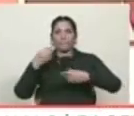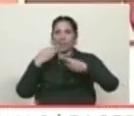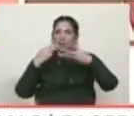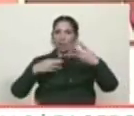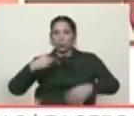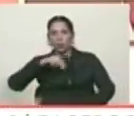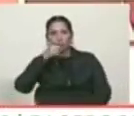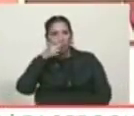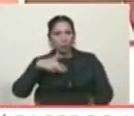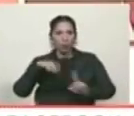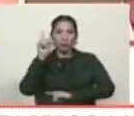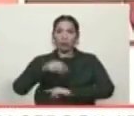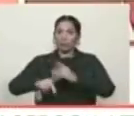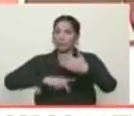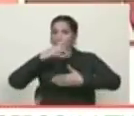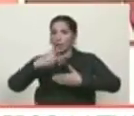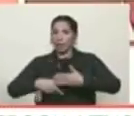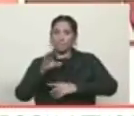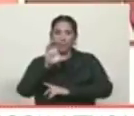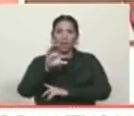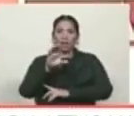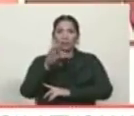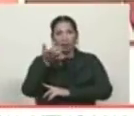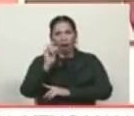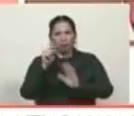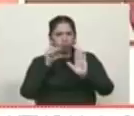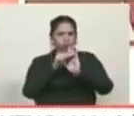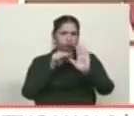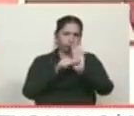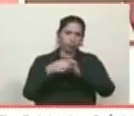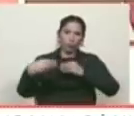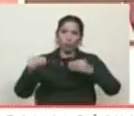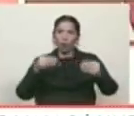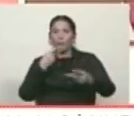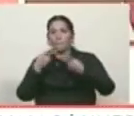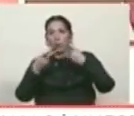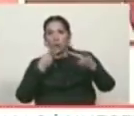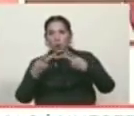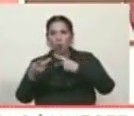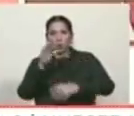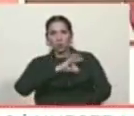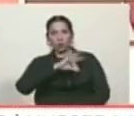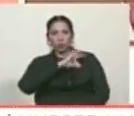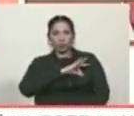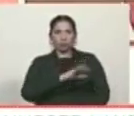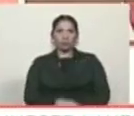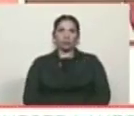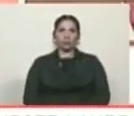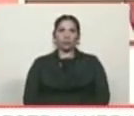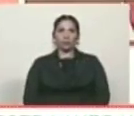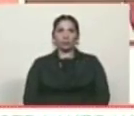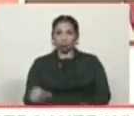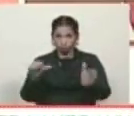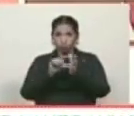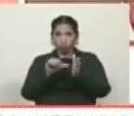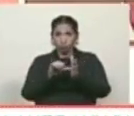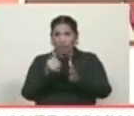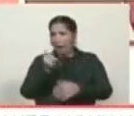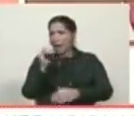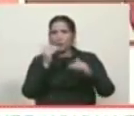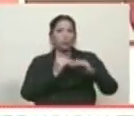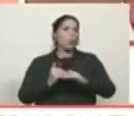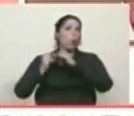Pero también este plan de la patria establece un modelo político, un modelo de sociedad, donde cabemos todos, donde